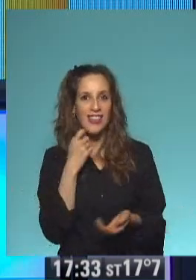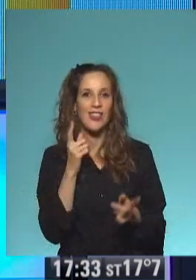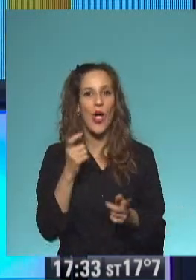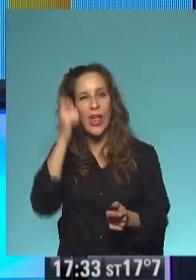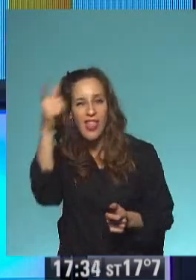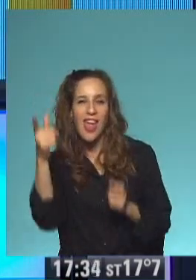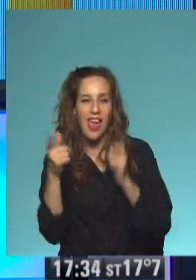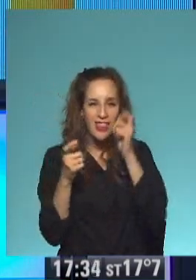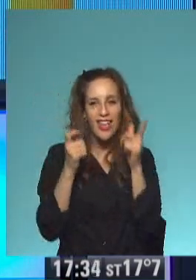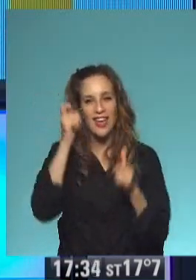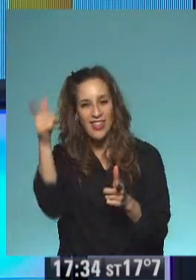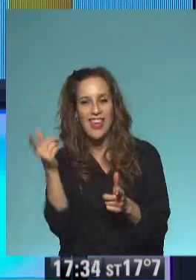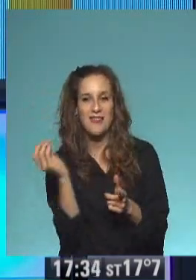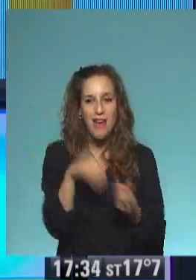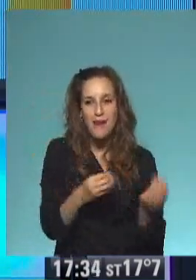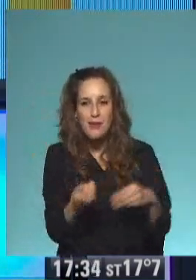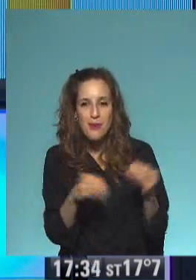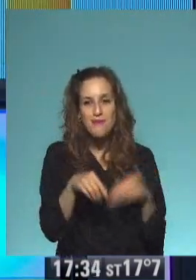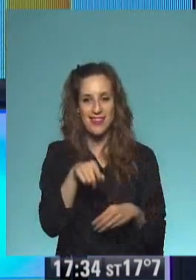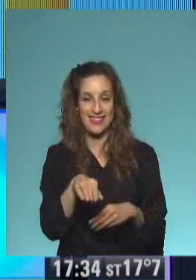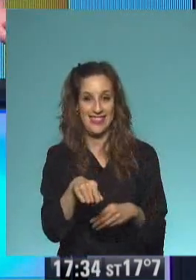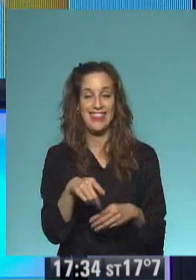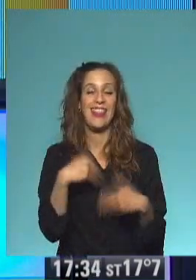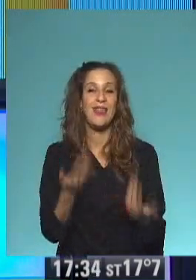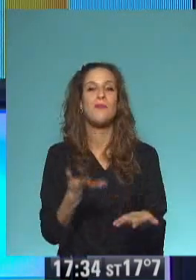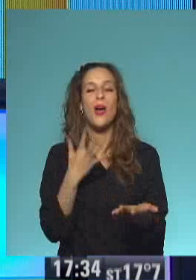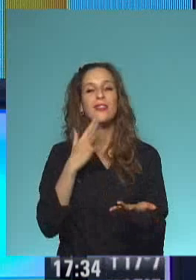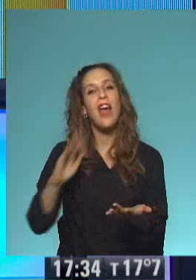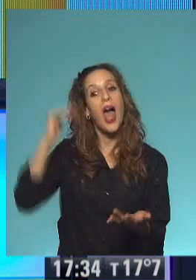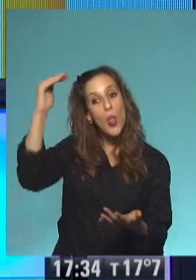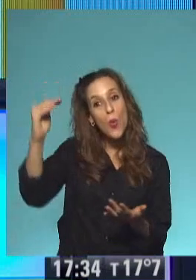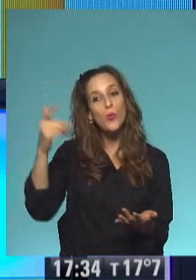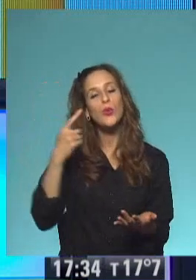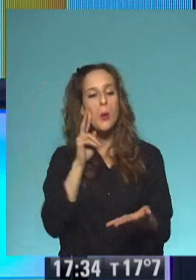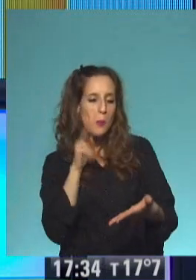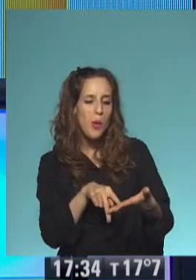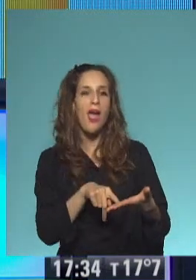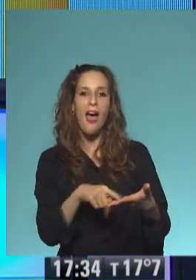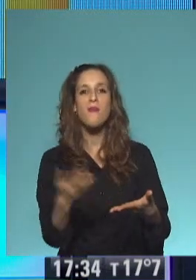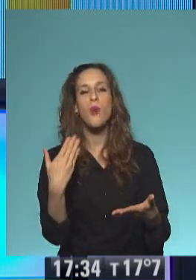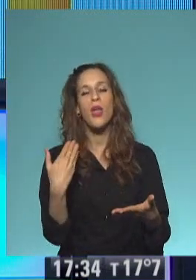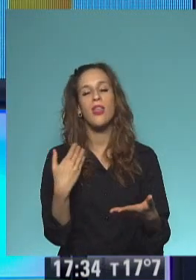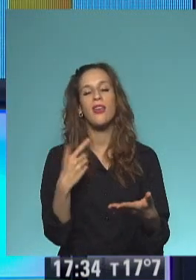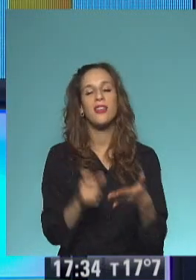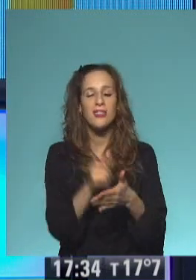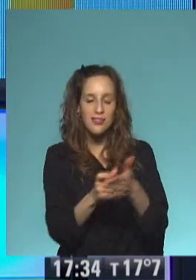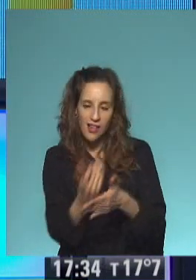¿a dónde ir lo probando manda? Todas las palabras y que después el adulto que esté en casa y que nos pueda dar una mano lo mande a través de Instagram